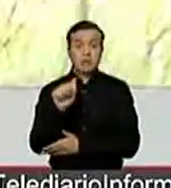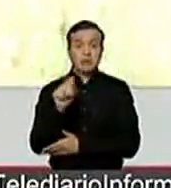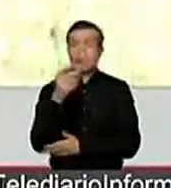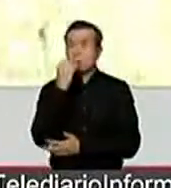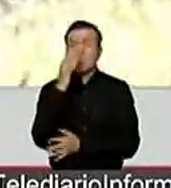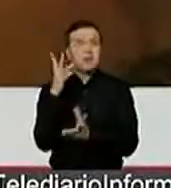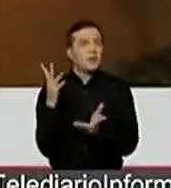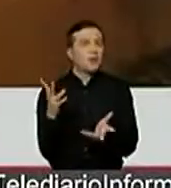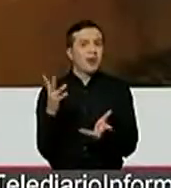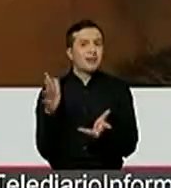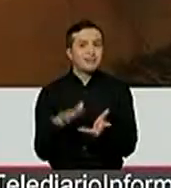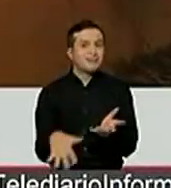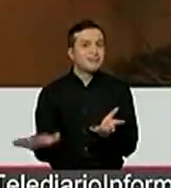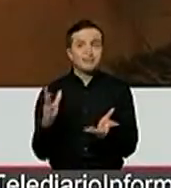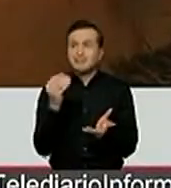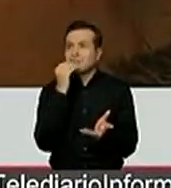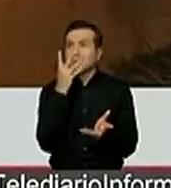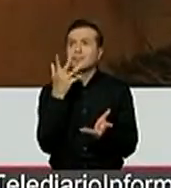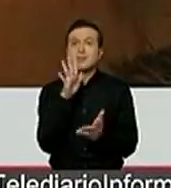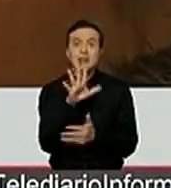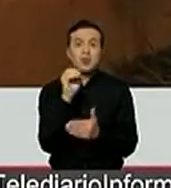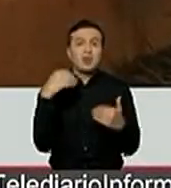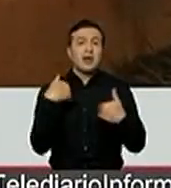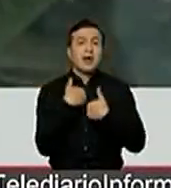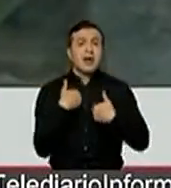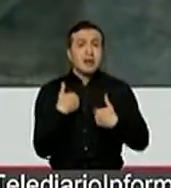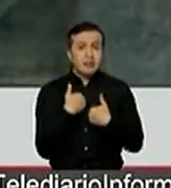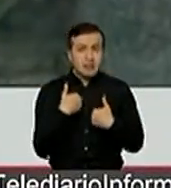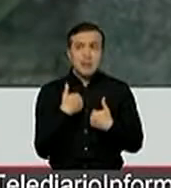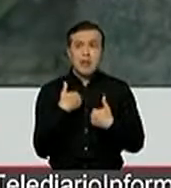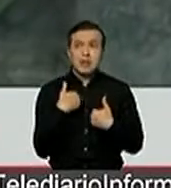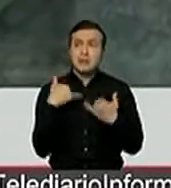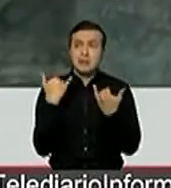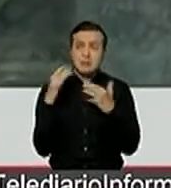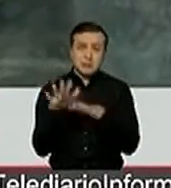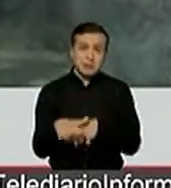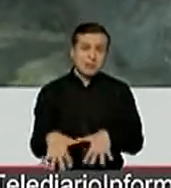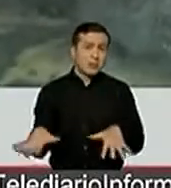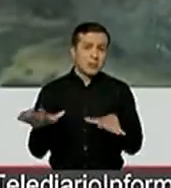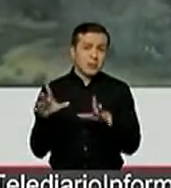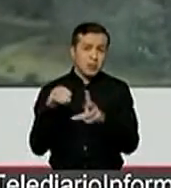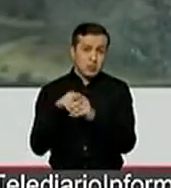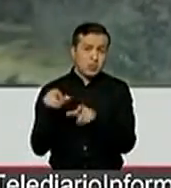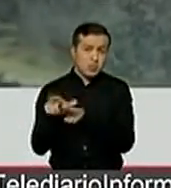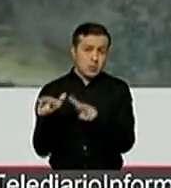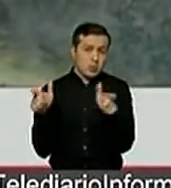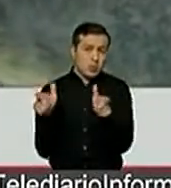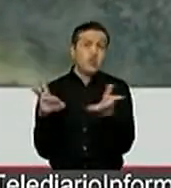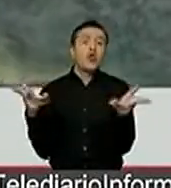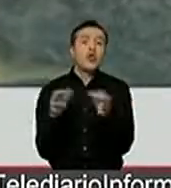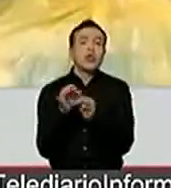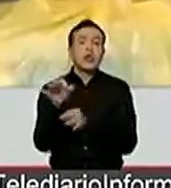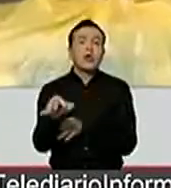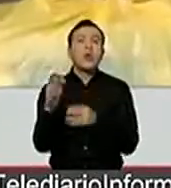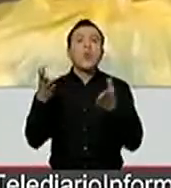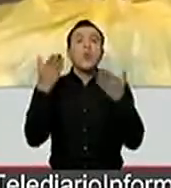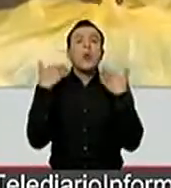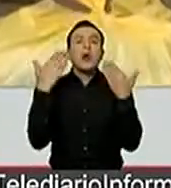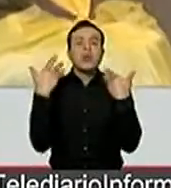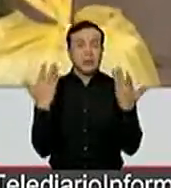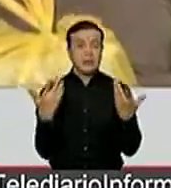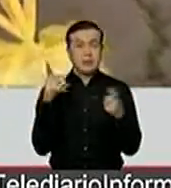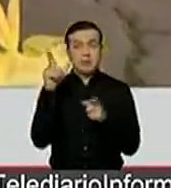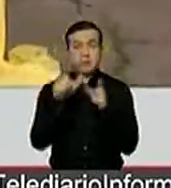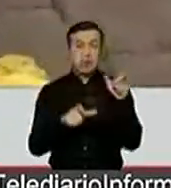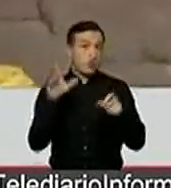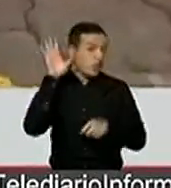buscando donaciones para alimentar a los 50 animales que tiene en este momento en sus instalaciones ubicadas en Guayaquil. Mientras la ciudadanía